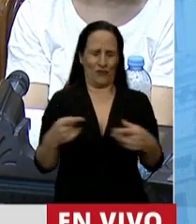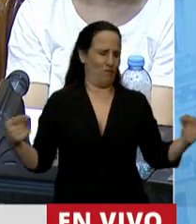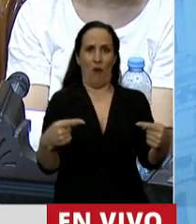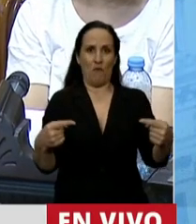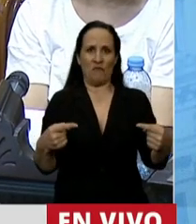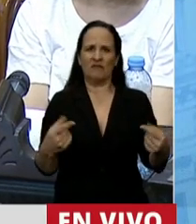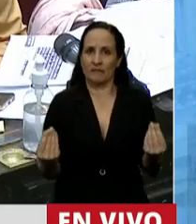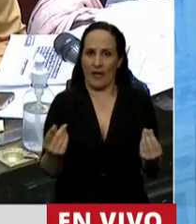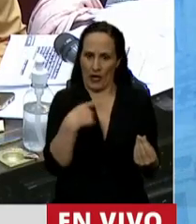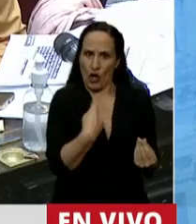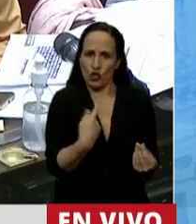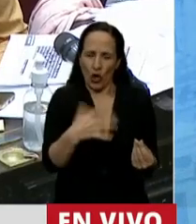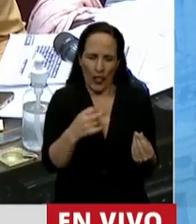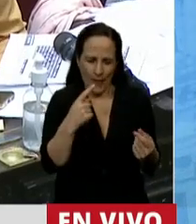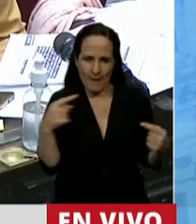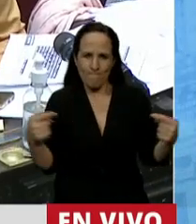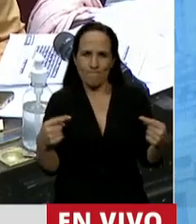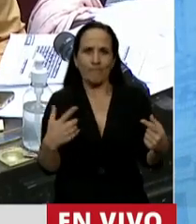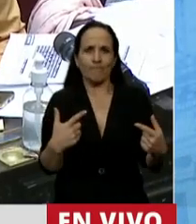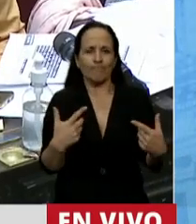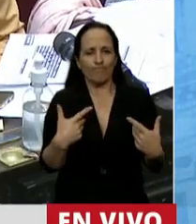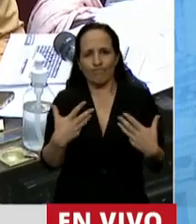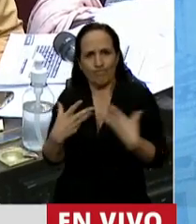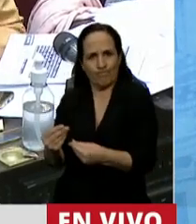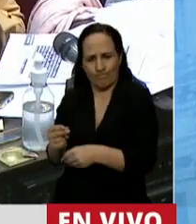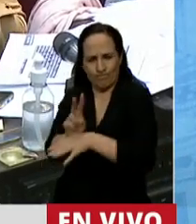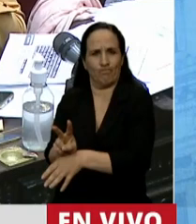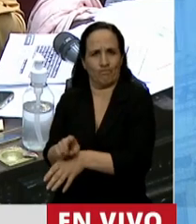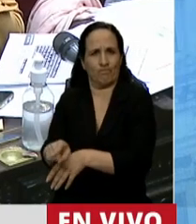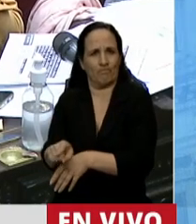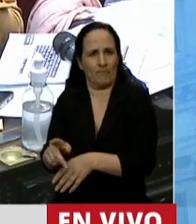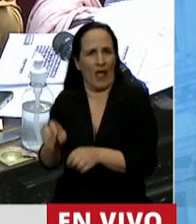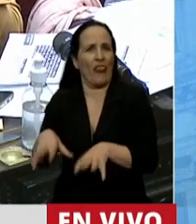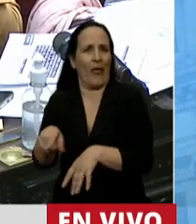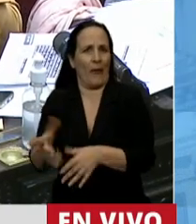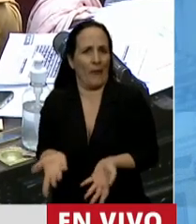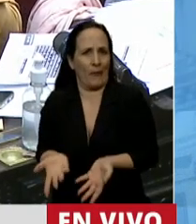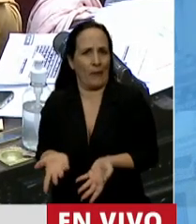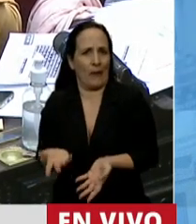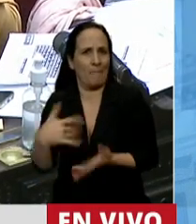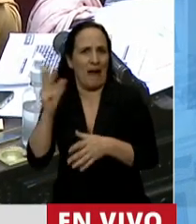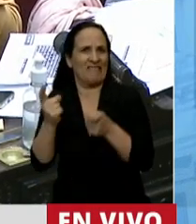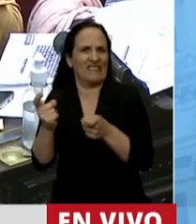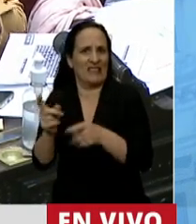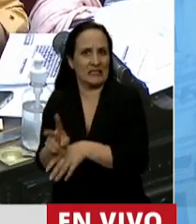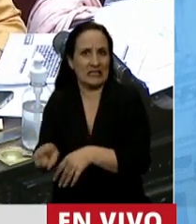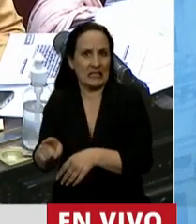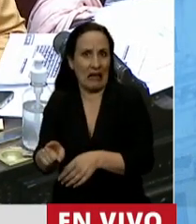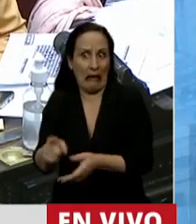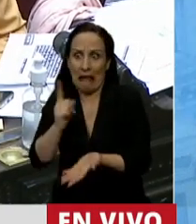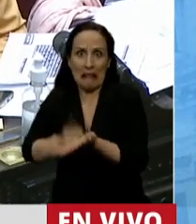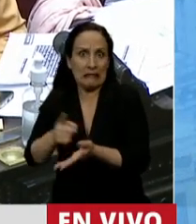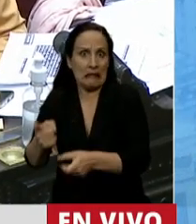siempre tenemos que acompañar al más indefenso, siempre tenemos que estar del lado de aquel que no puede decidir sobre su